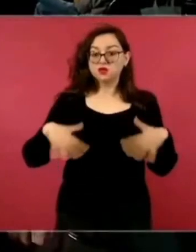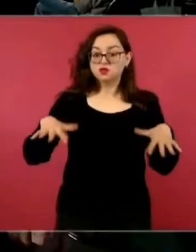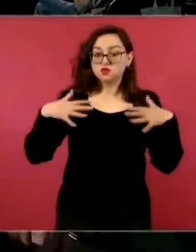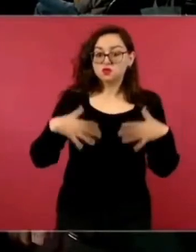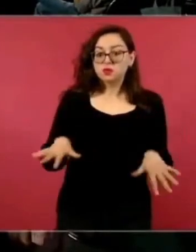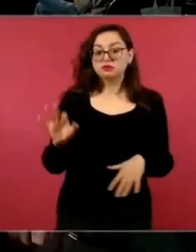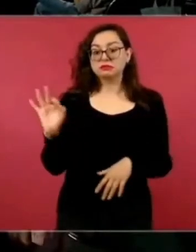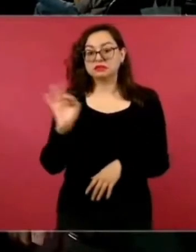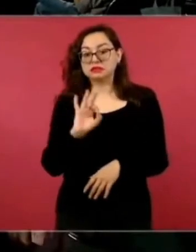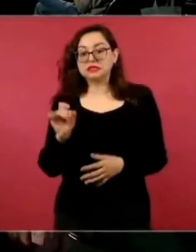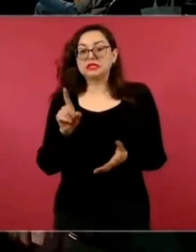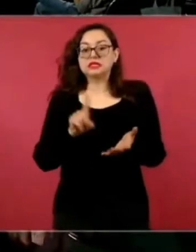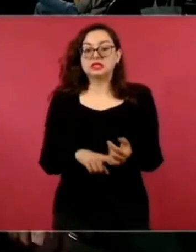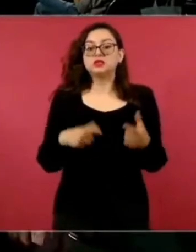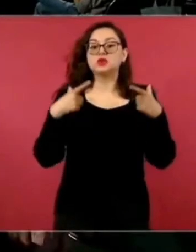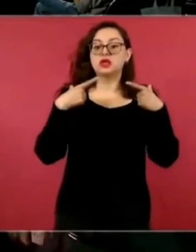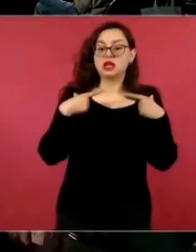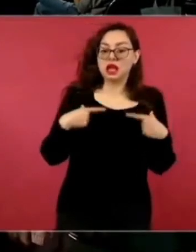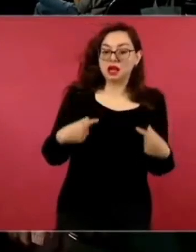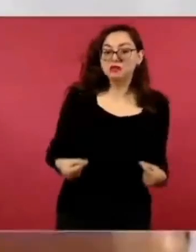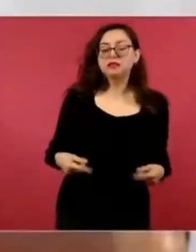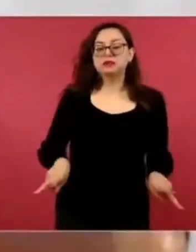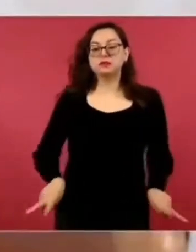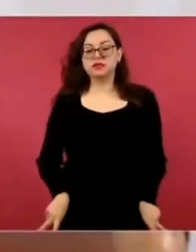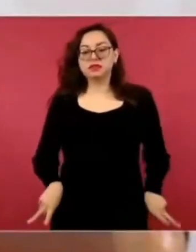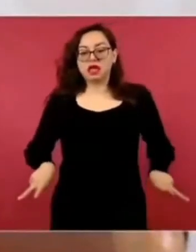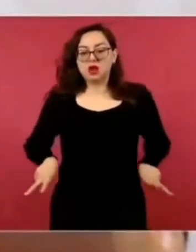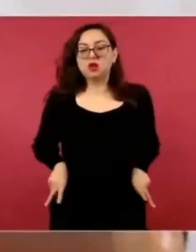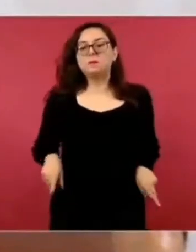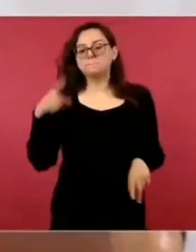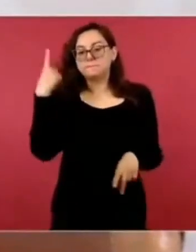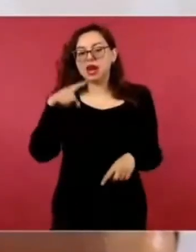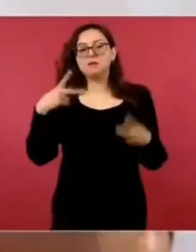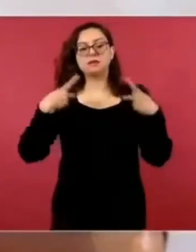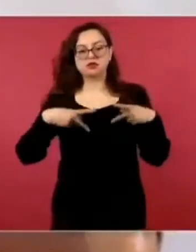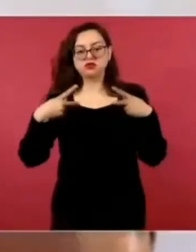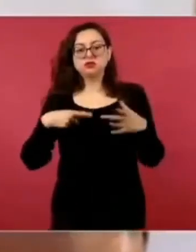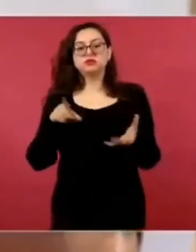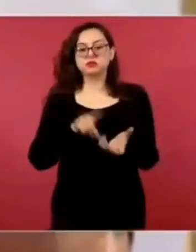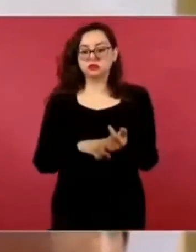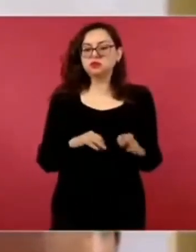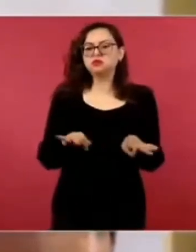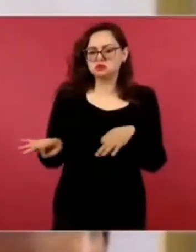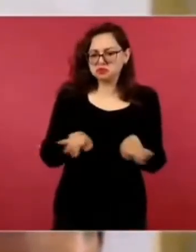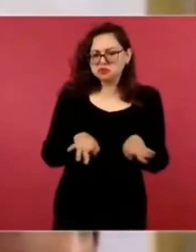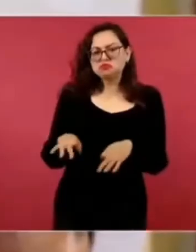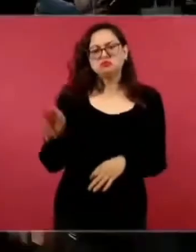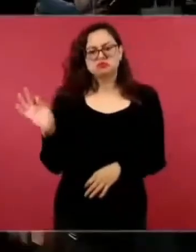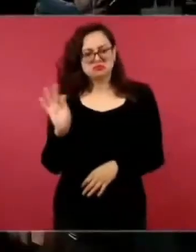camisas, pantalones, vestidos para los trabajadores, para el personal. Sí.